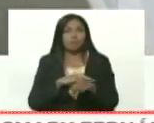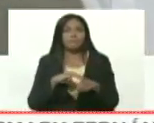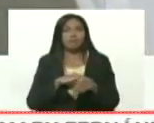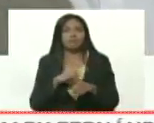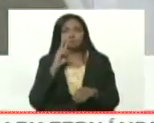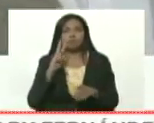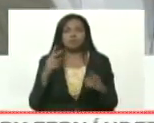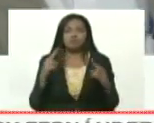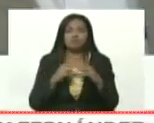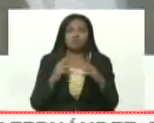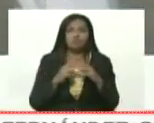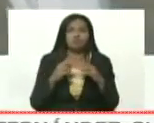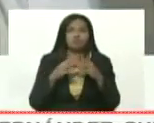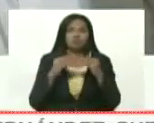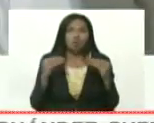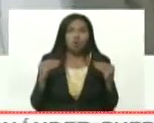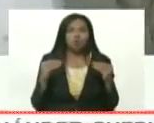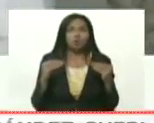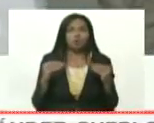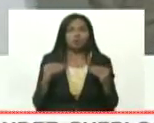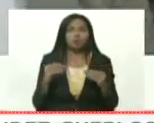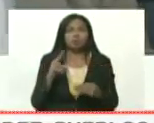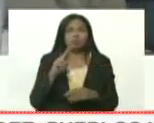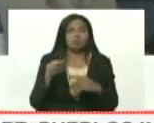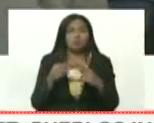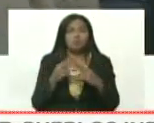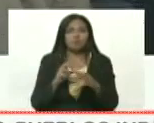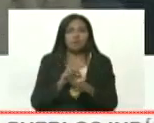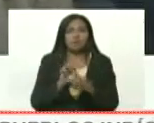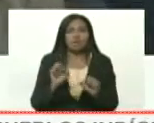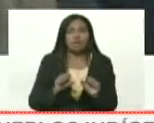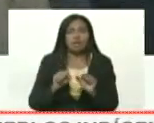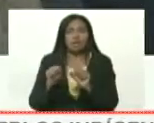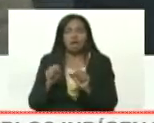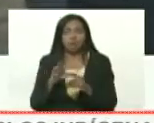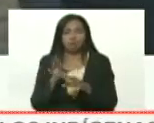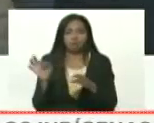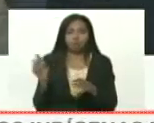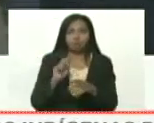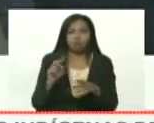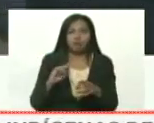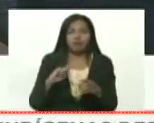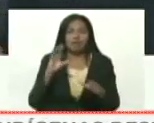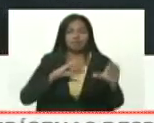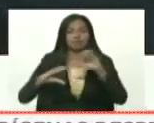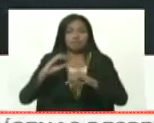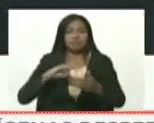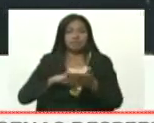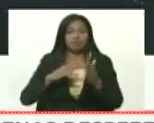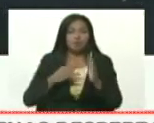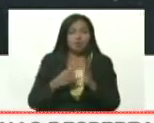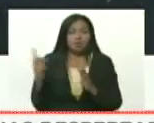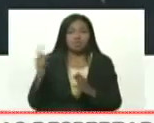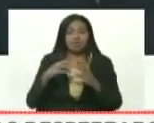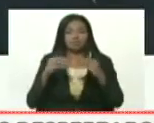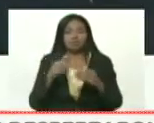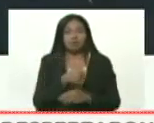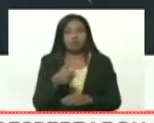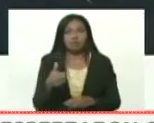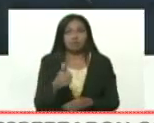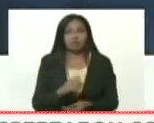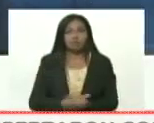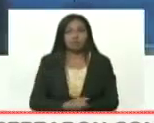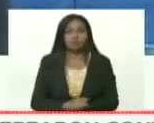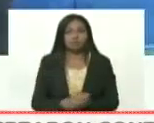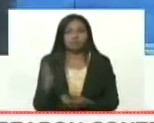que ver con esto, todos. Ninguno se queda por fuera, porque la ciencia y tecnología llega a todos.